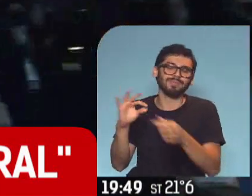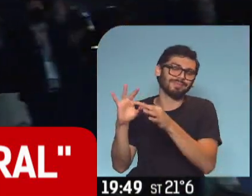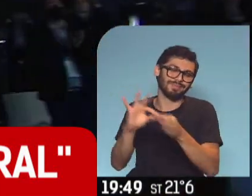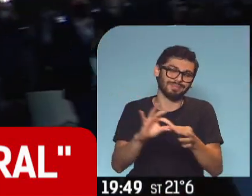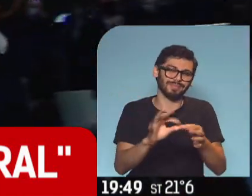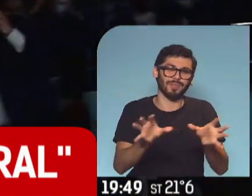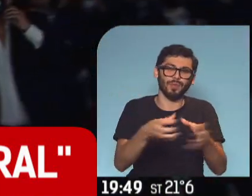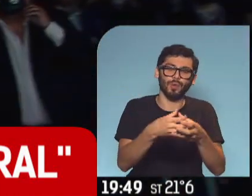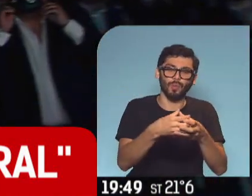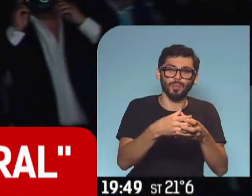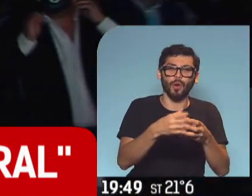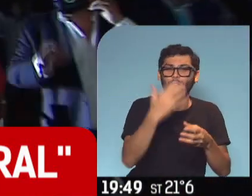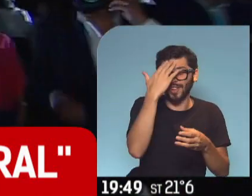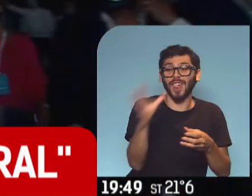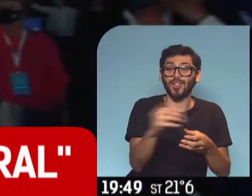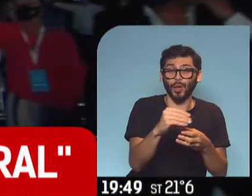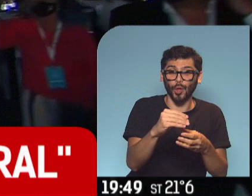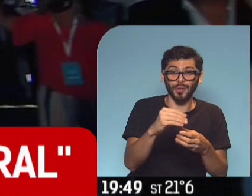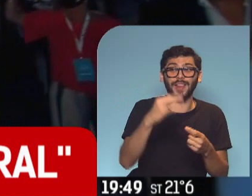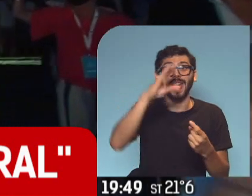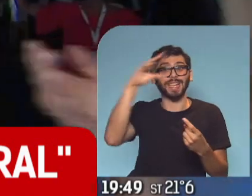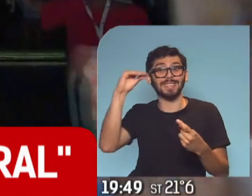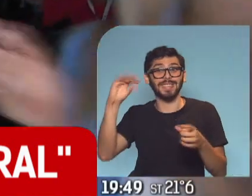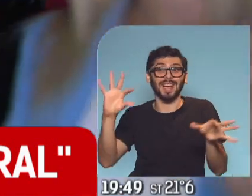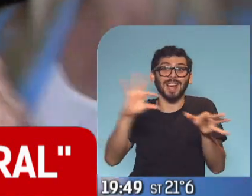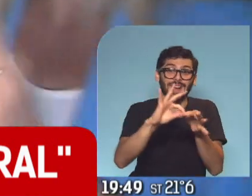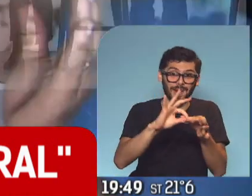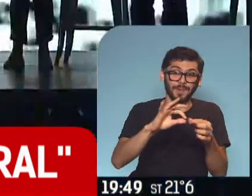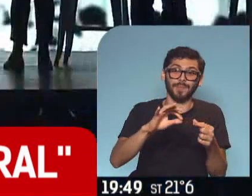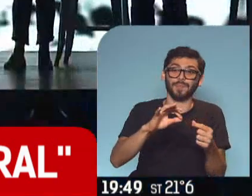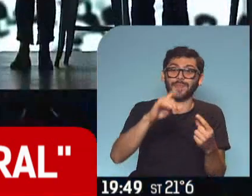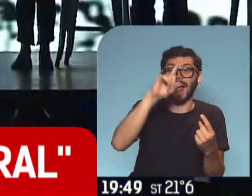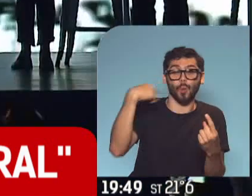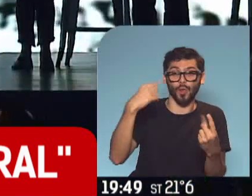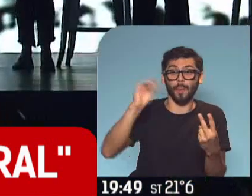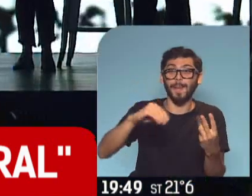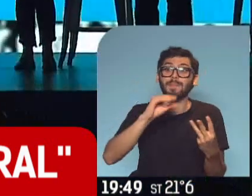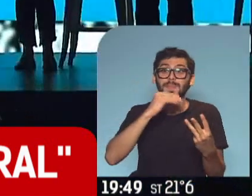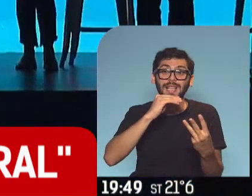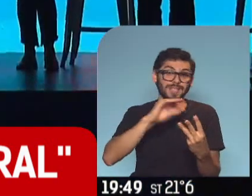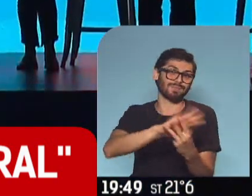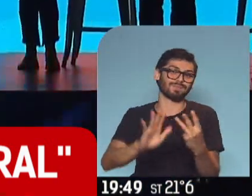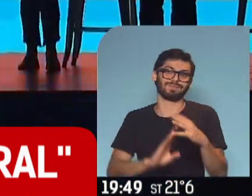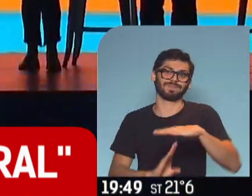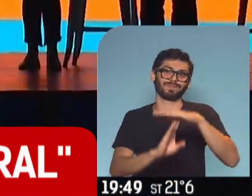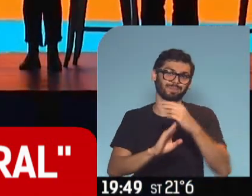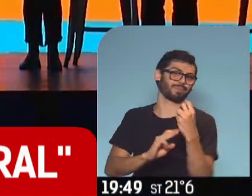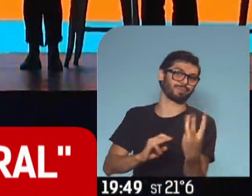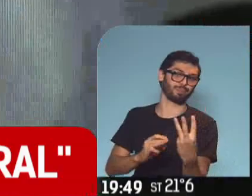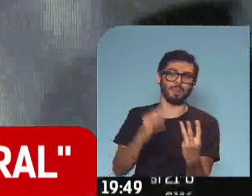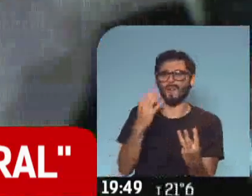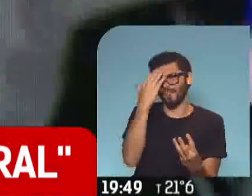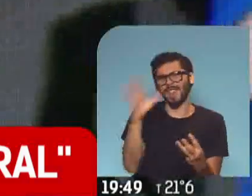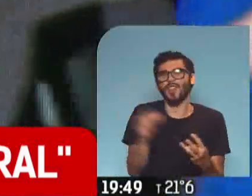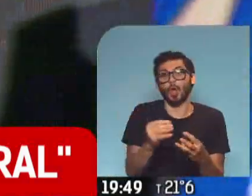la vicepresidenta Cristina Fernández de Kirchner y con Sergio Massa, digamos, ese trío que terminó conformando la cúpula, ¿no?, del Frente de Todos, que en realidad es un frente un poco